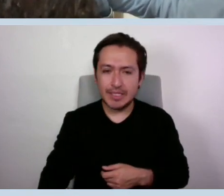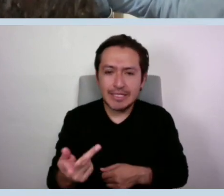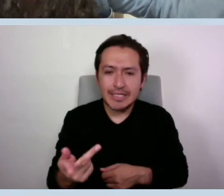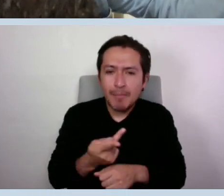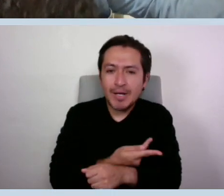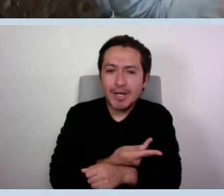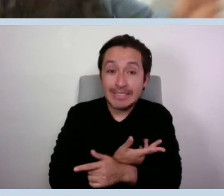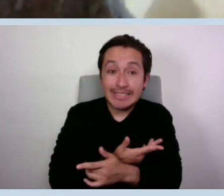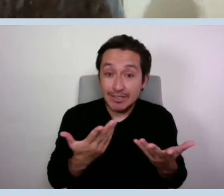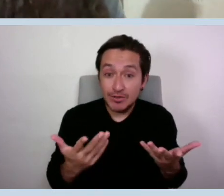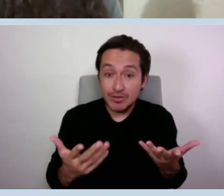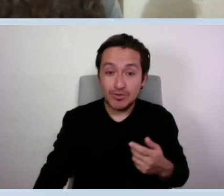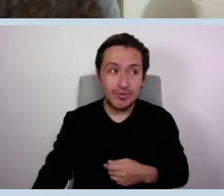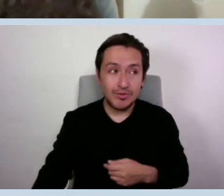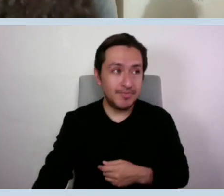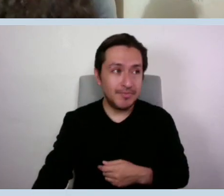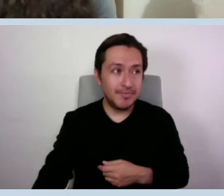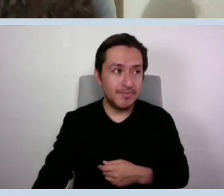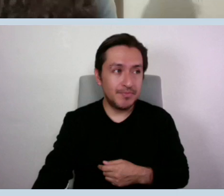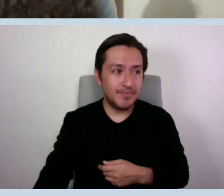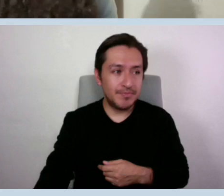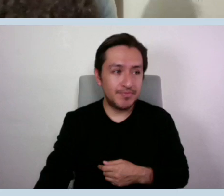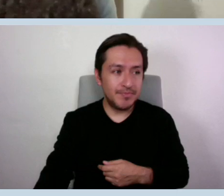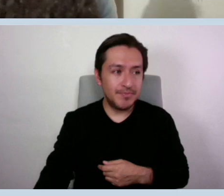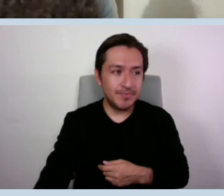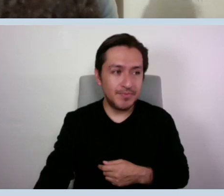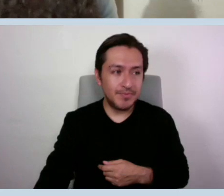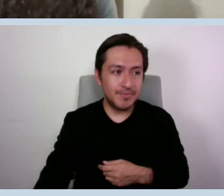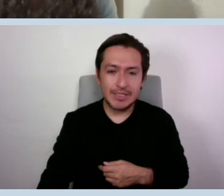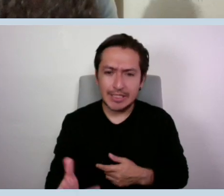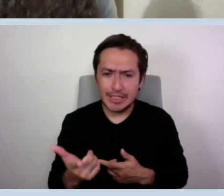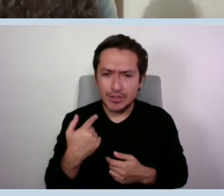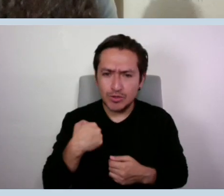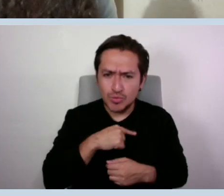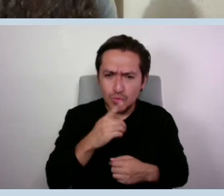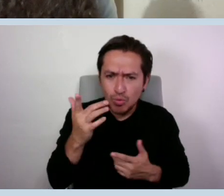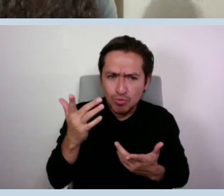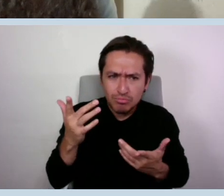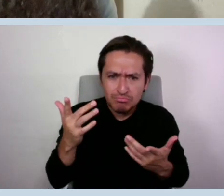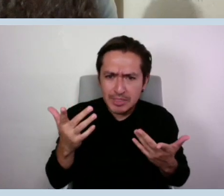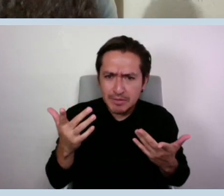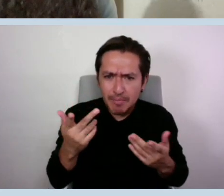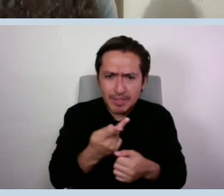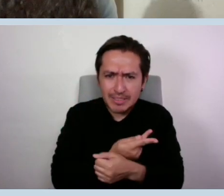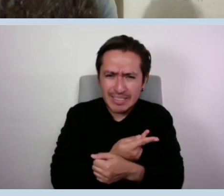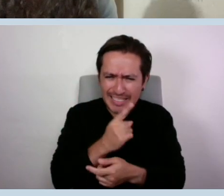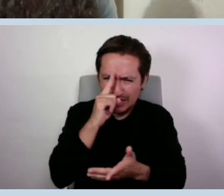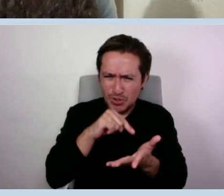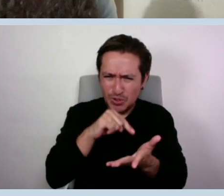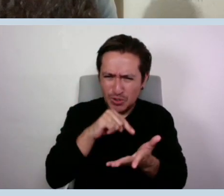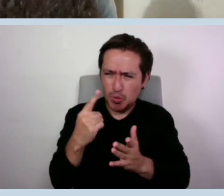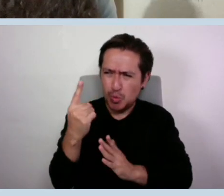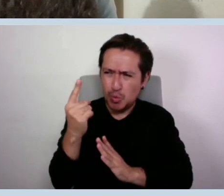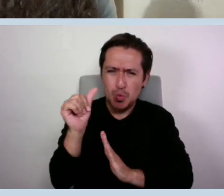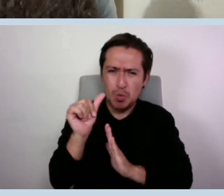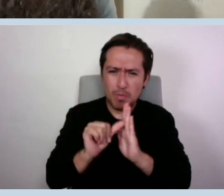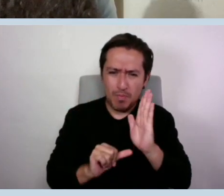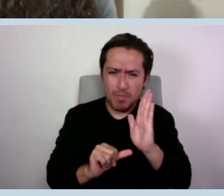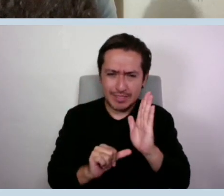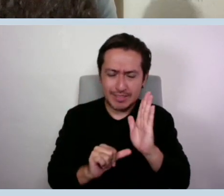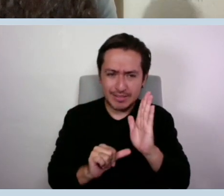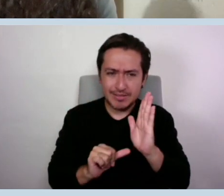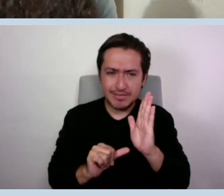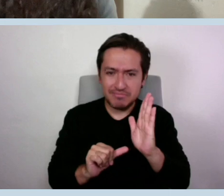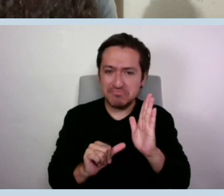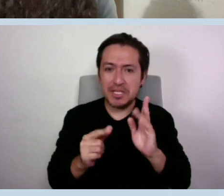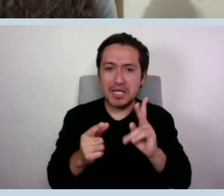no O sea estábamos como de pero pero qué onda y fue como un mes creo que no nos vimos o sea fueron llegaron